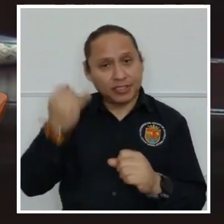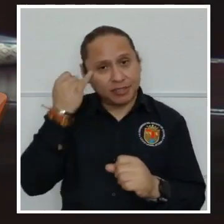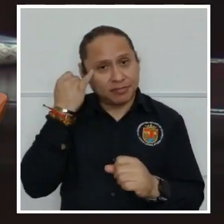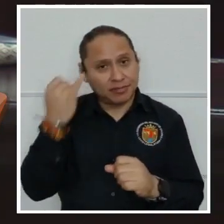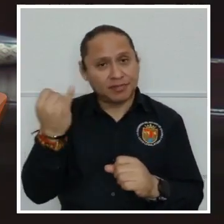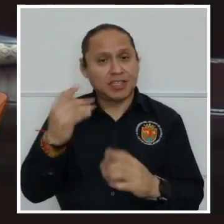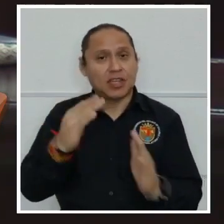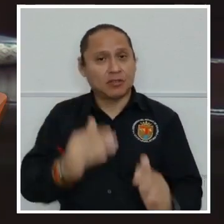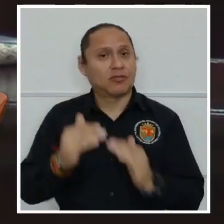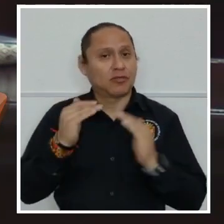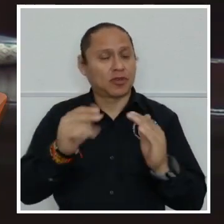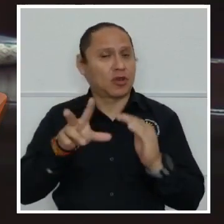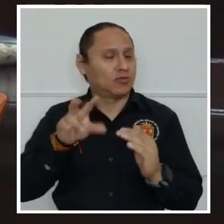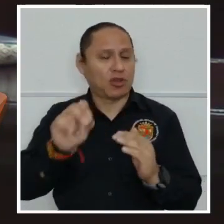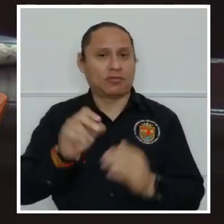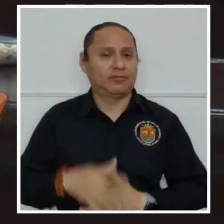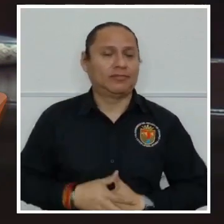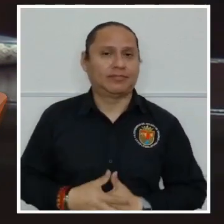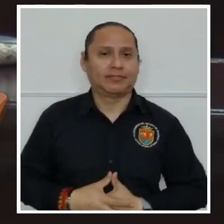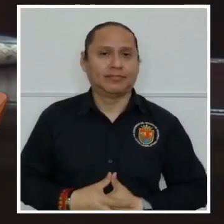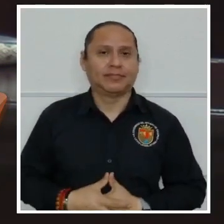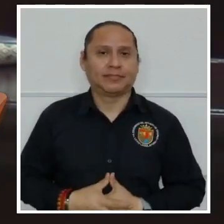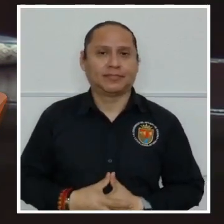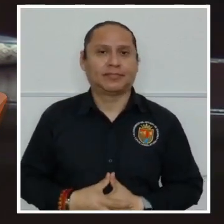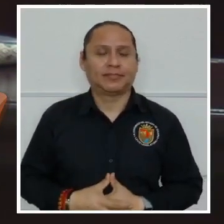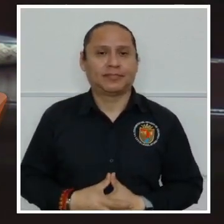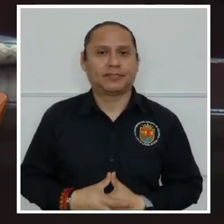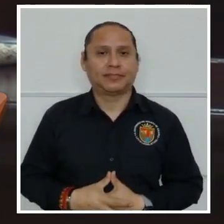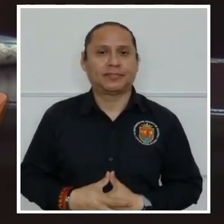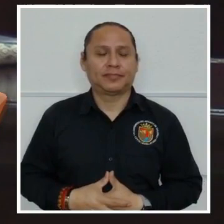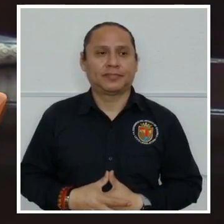detonaría un incremento real.